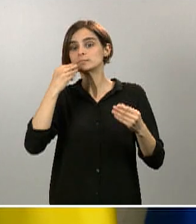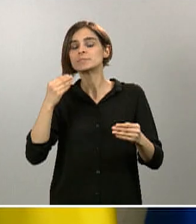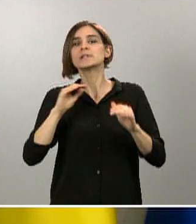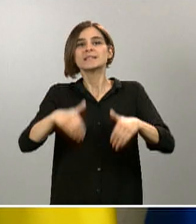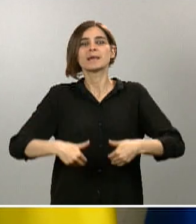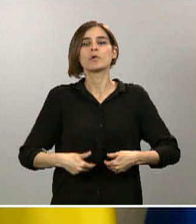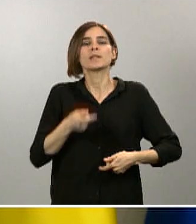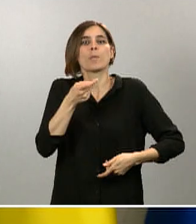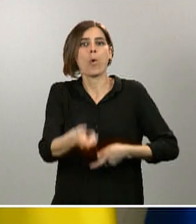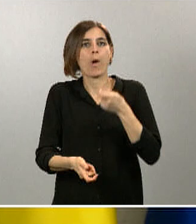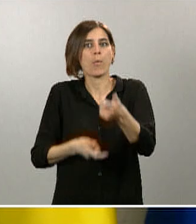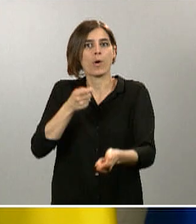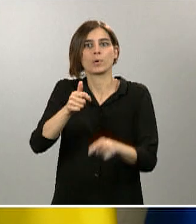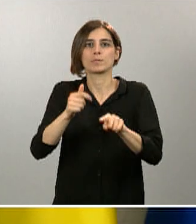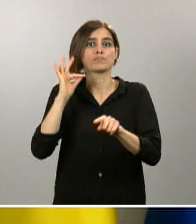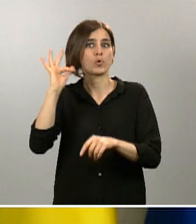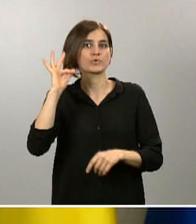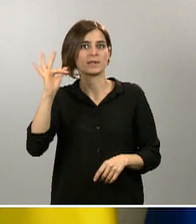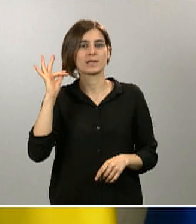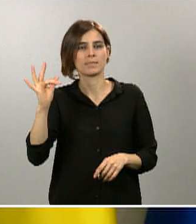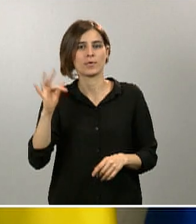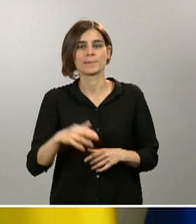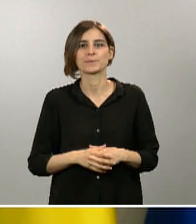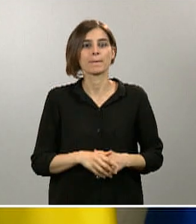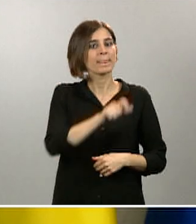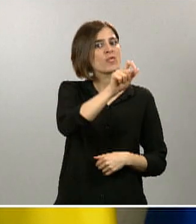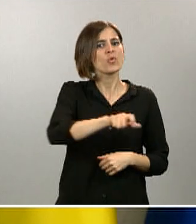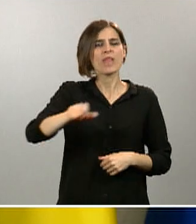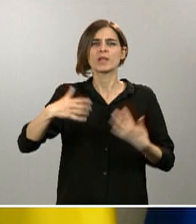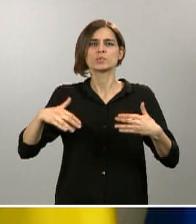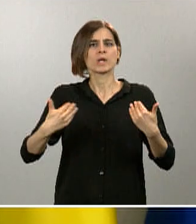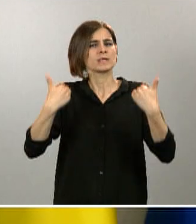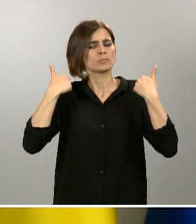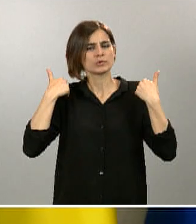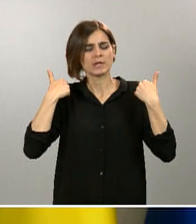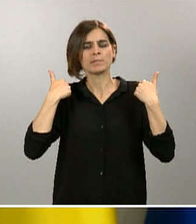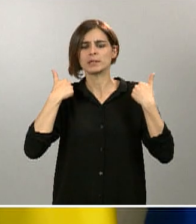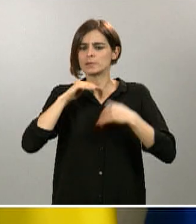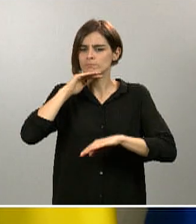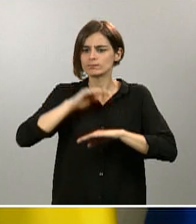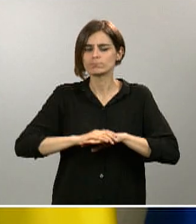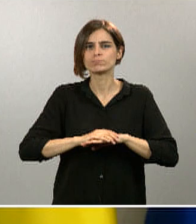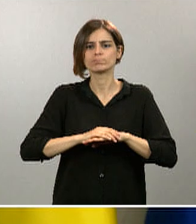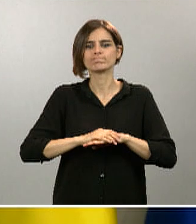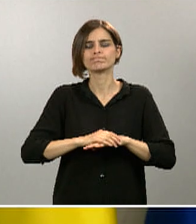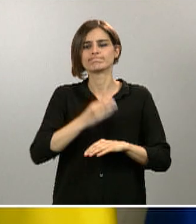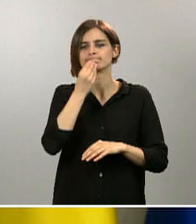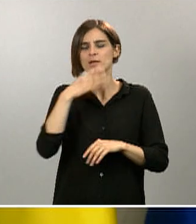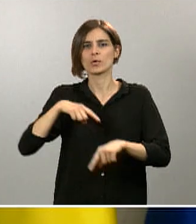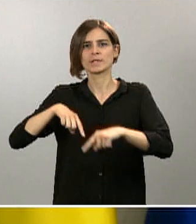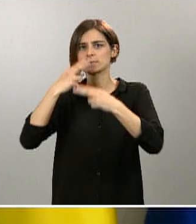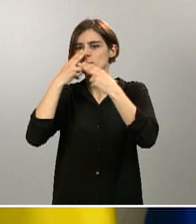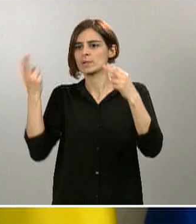verdad es que los ciudadanos están siendo muy responsables en sus decisiones de utilización del transporte público,